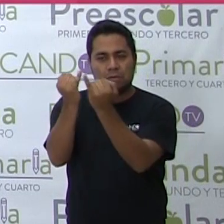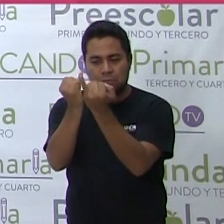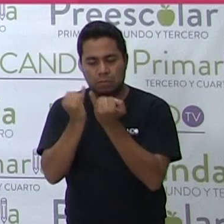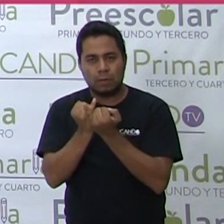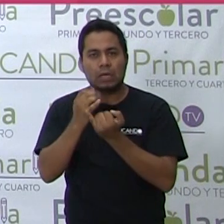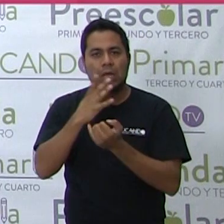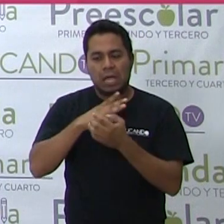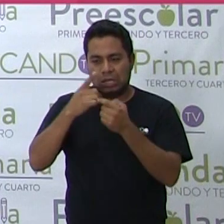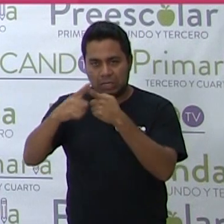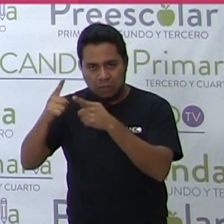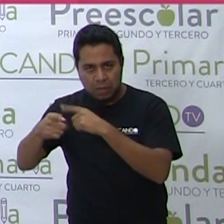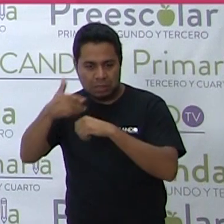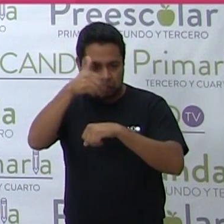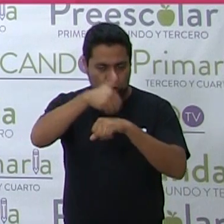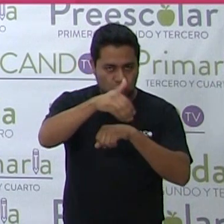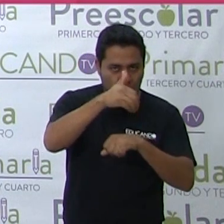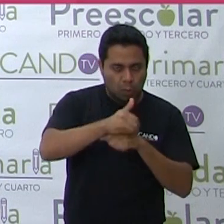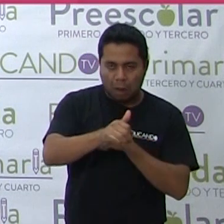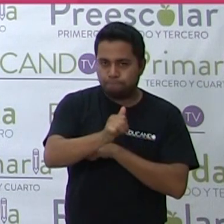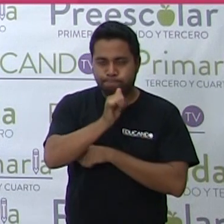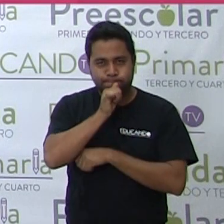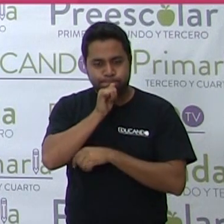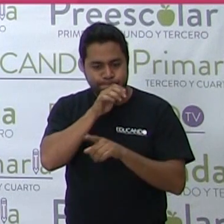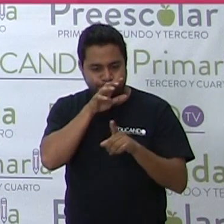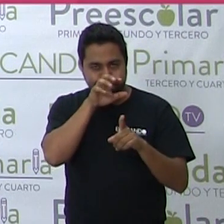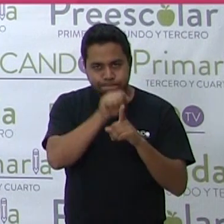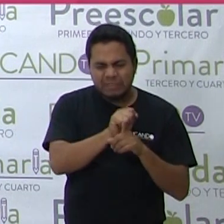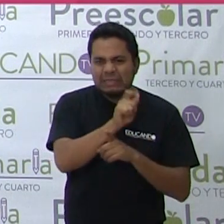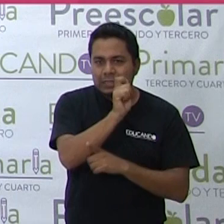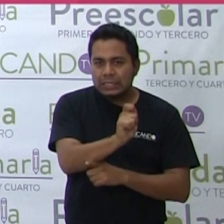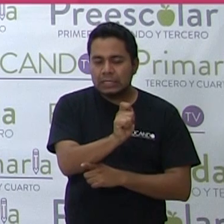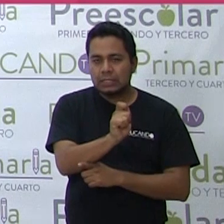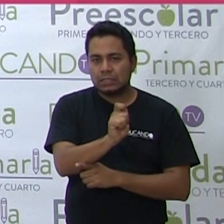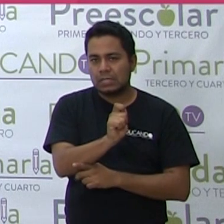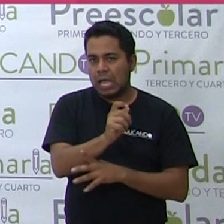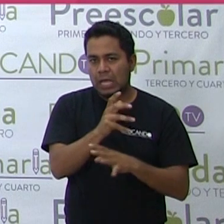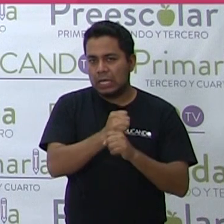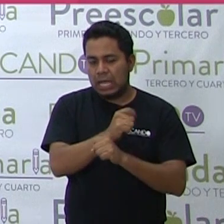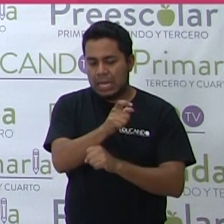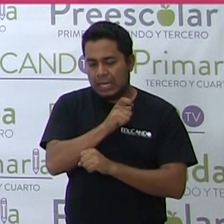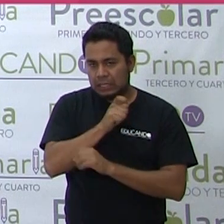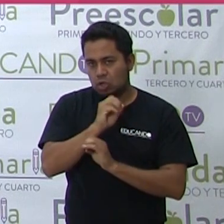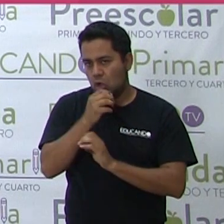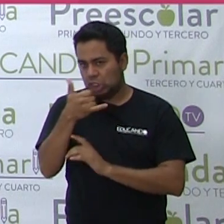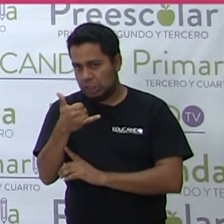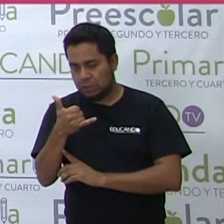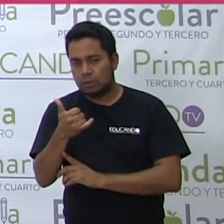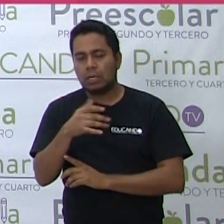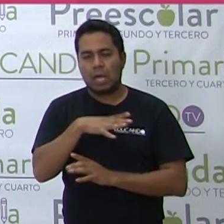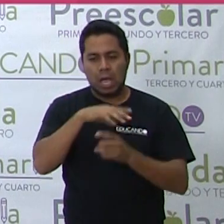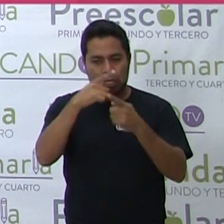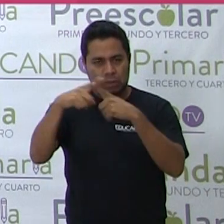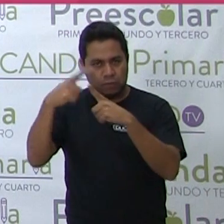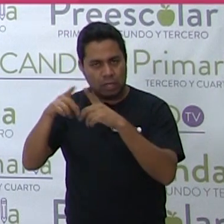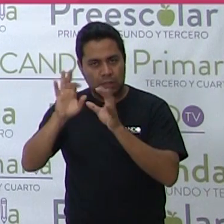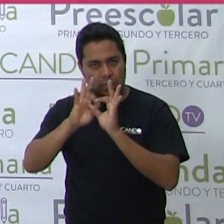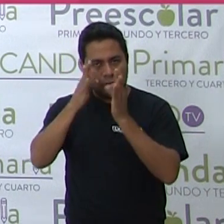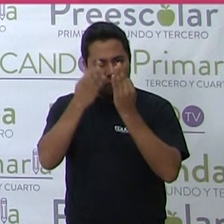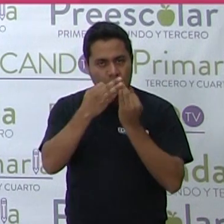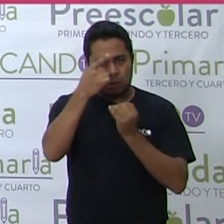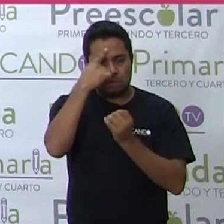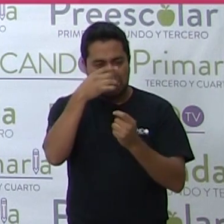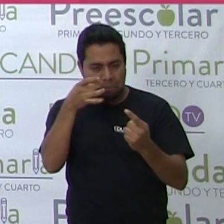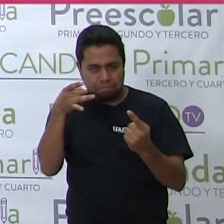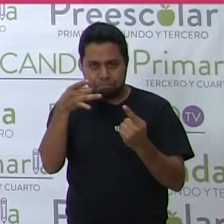o varias cantidades desconocidas llamadas incógnitas Existen varios métodos para